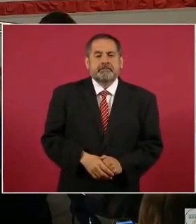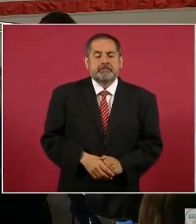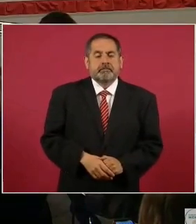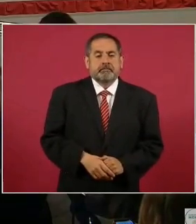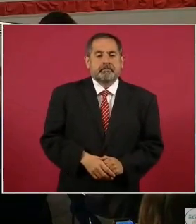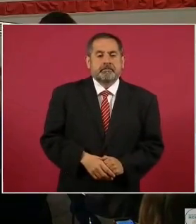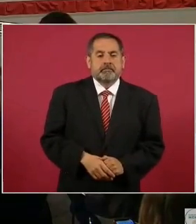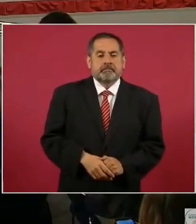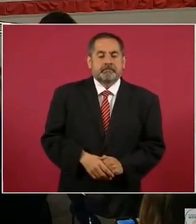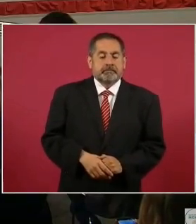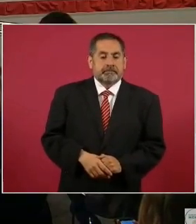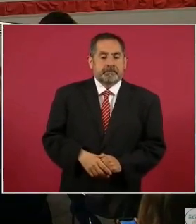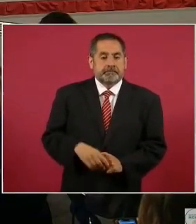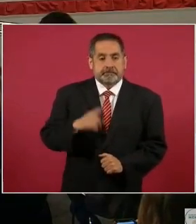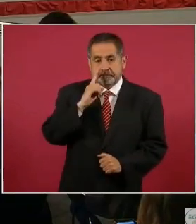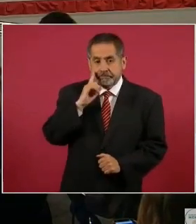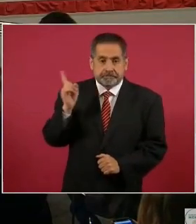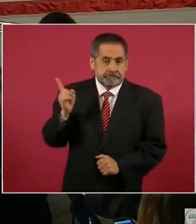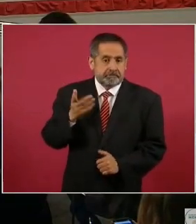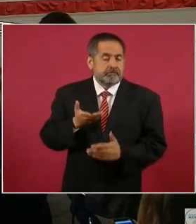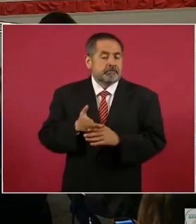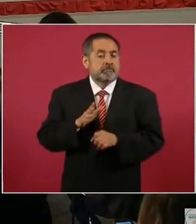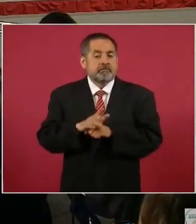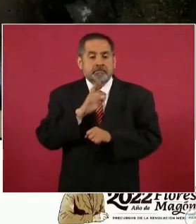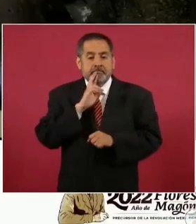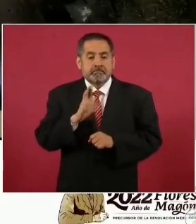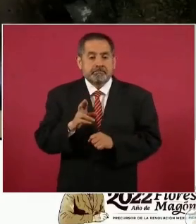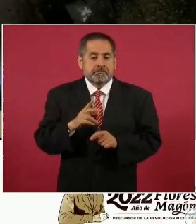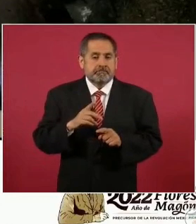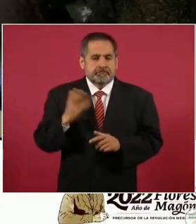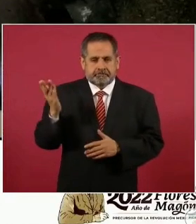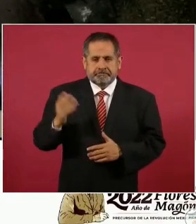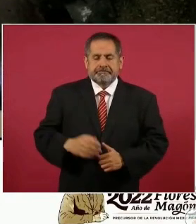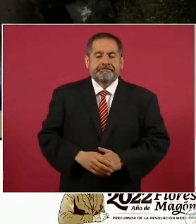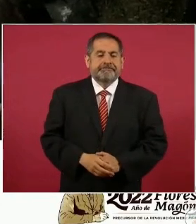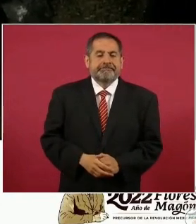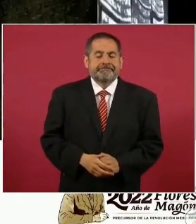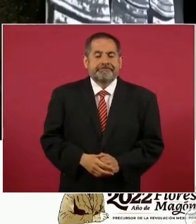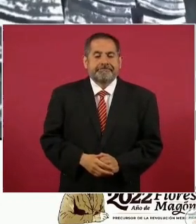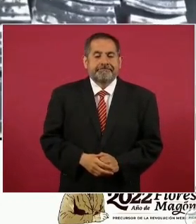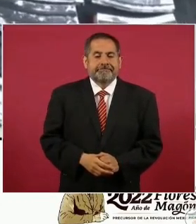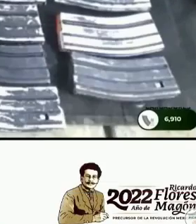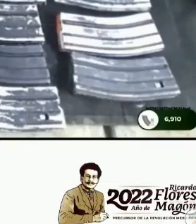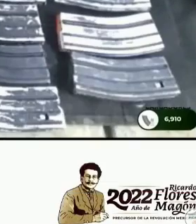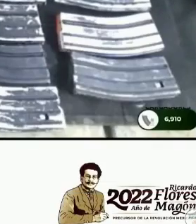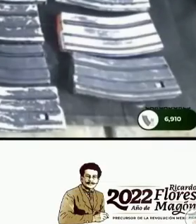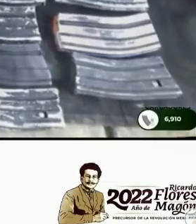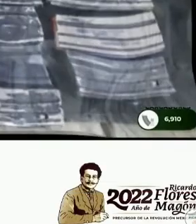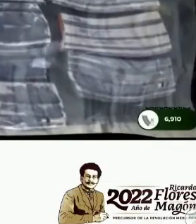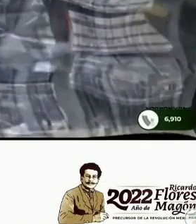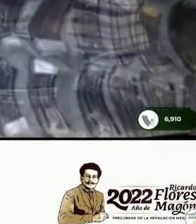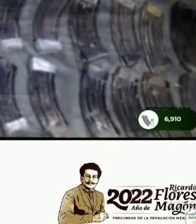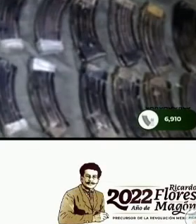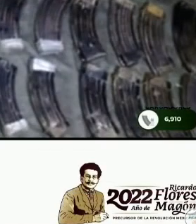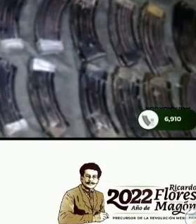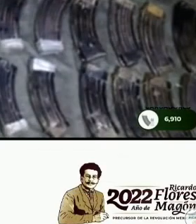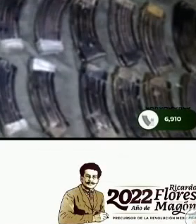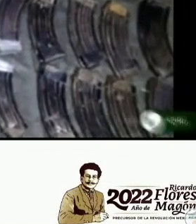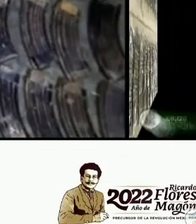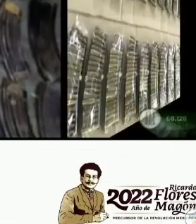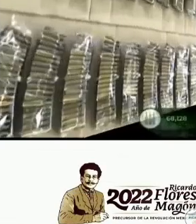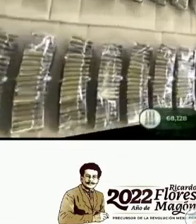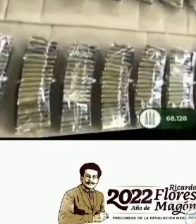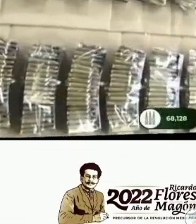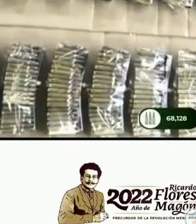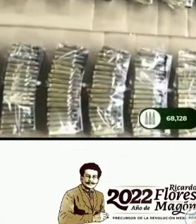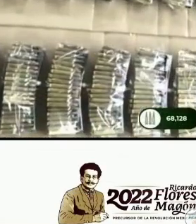lo que tenemos de resultados todas las operaciones que se realizan a nivel nacional en estos 30 días entonces